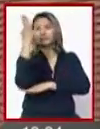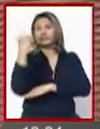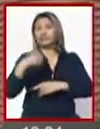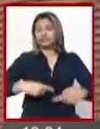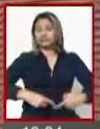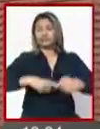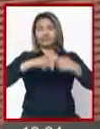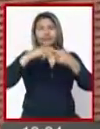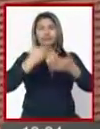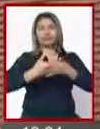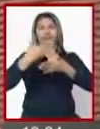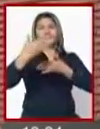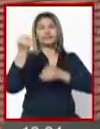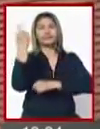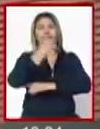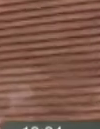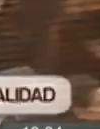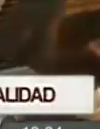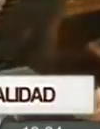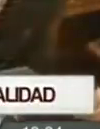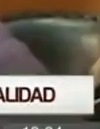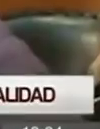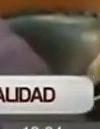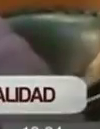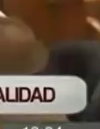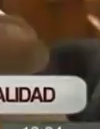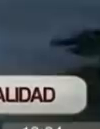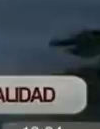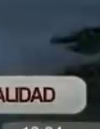se suspendió para próximos días.